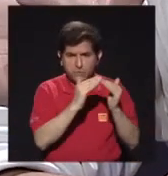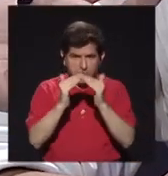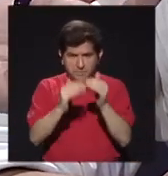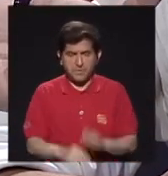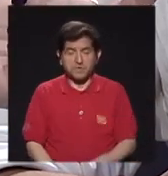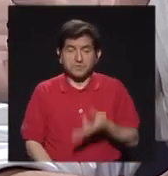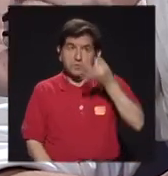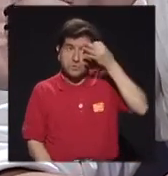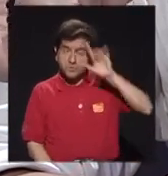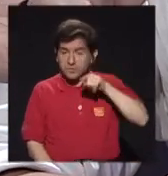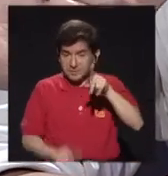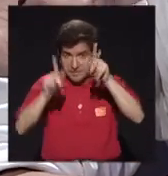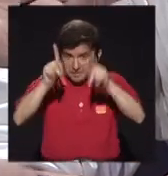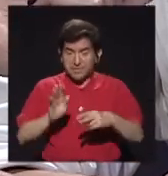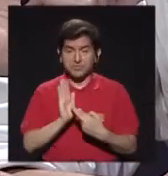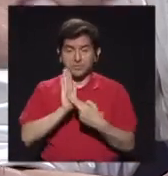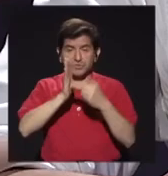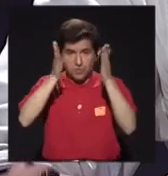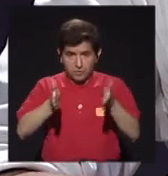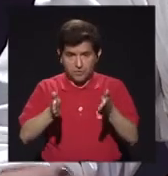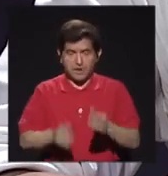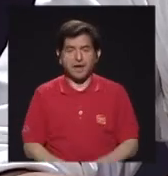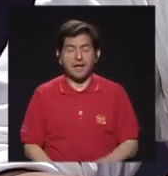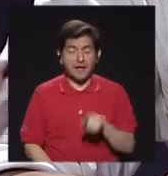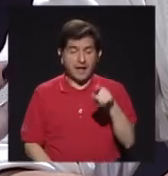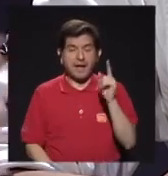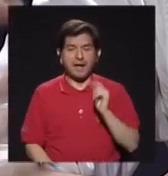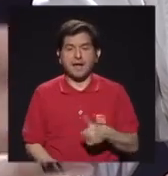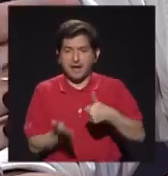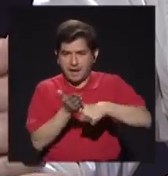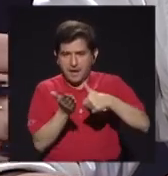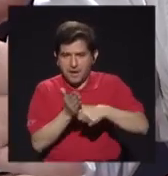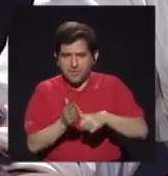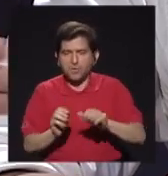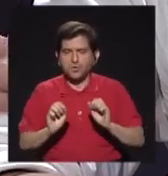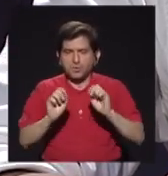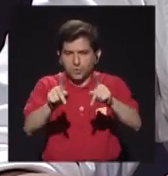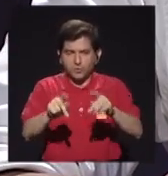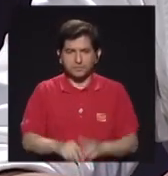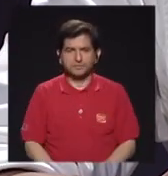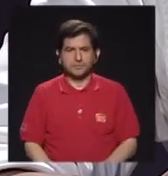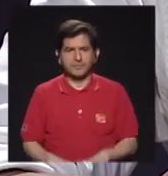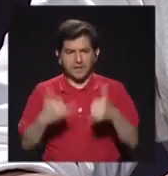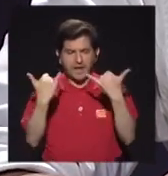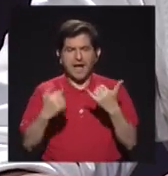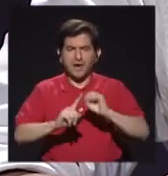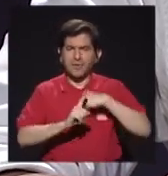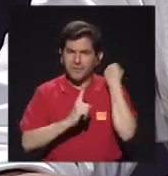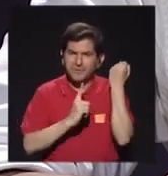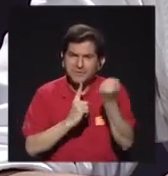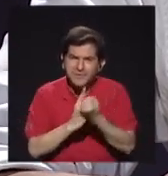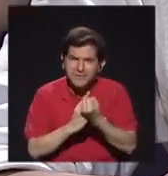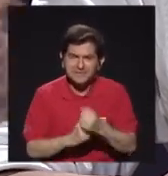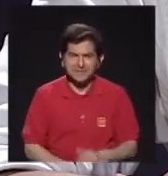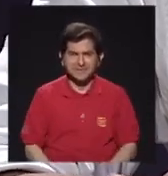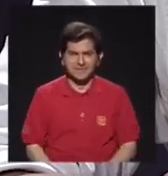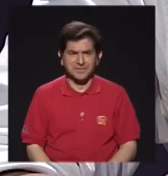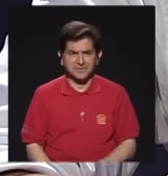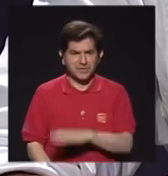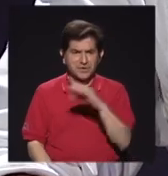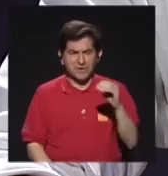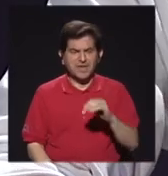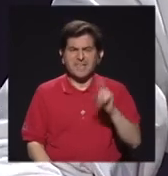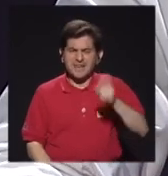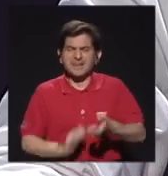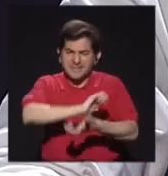supone que ellos representan por mandato popular entonces estamos en un impasse en este momento y los que tendrían que